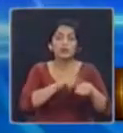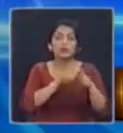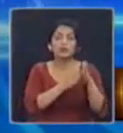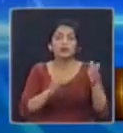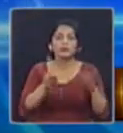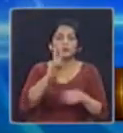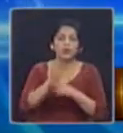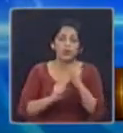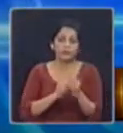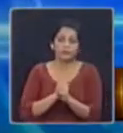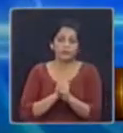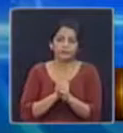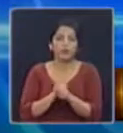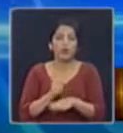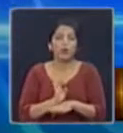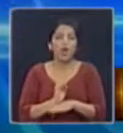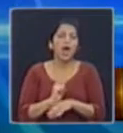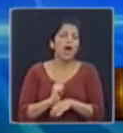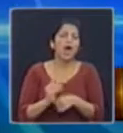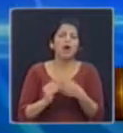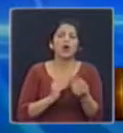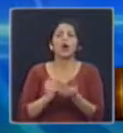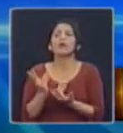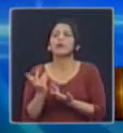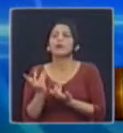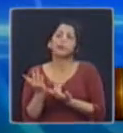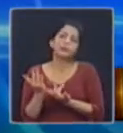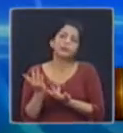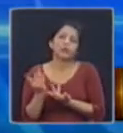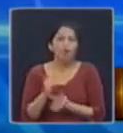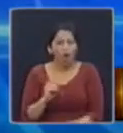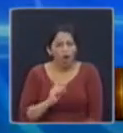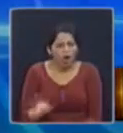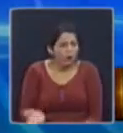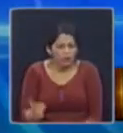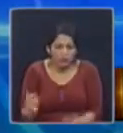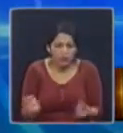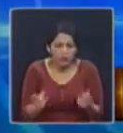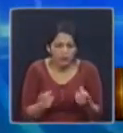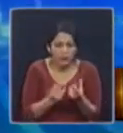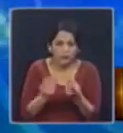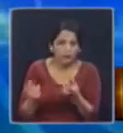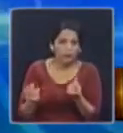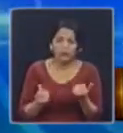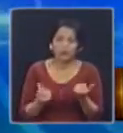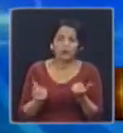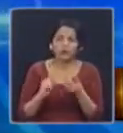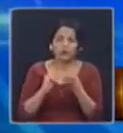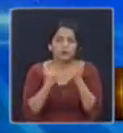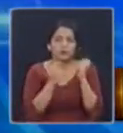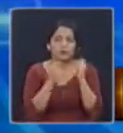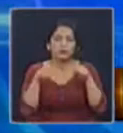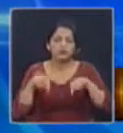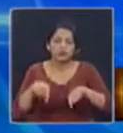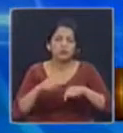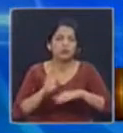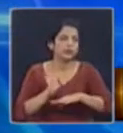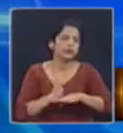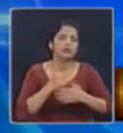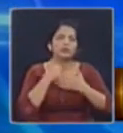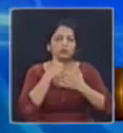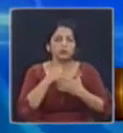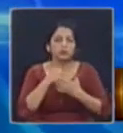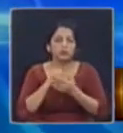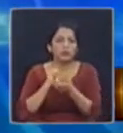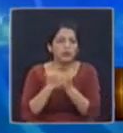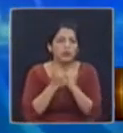tiene tiempo. El Ecuador lo que menos tiene es tiempo el día de hoy. El Ecuador tiene que ir a los cambios, reformas, para poner en marcha el país, para poner en